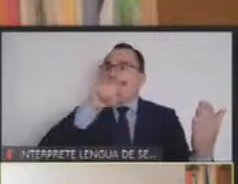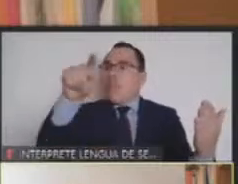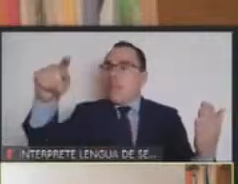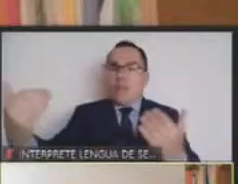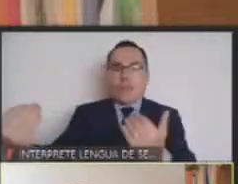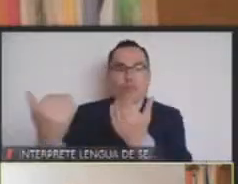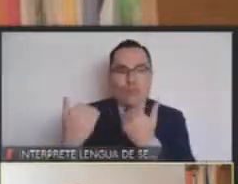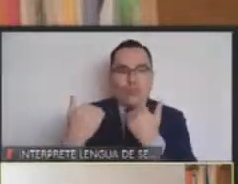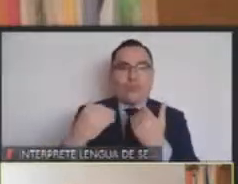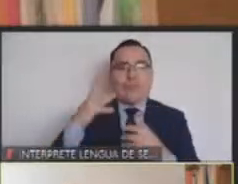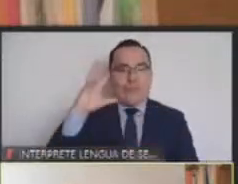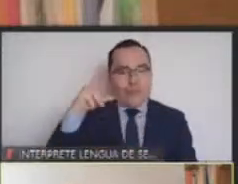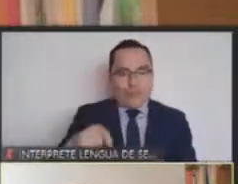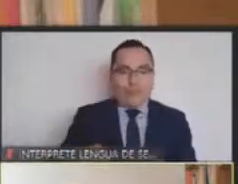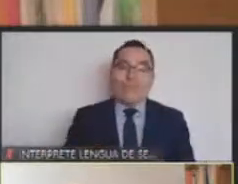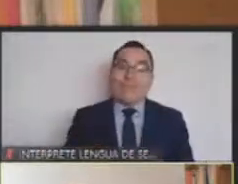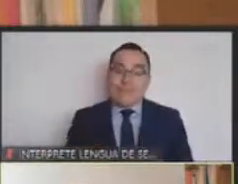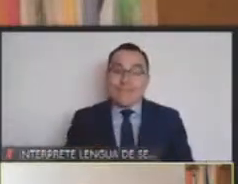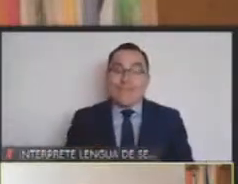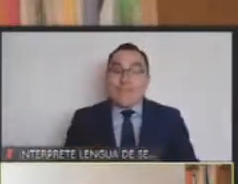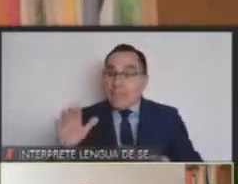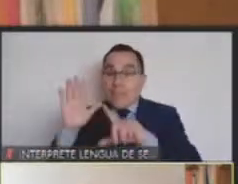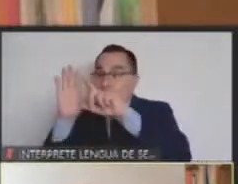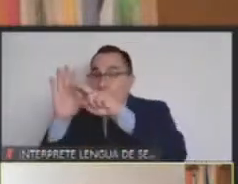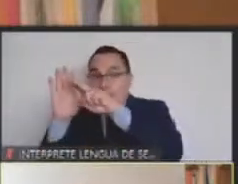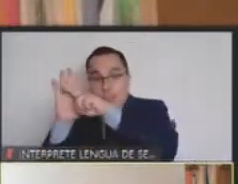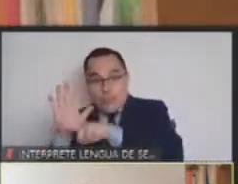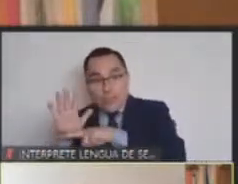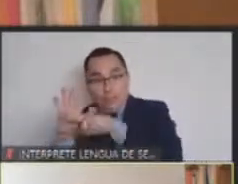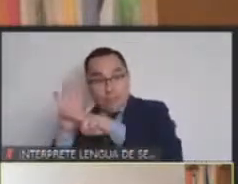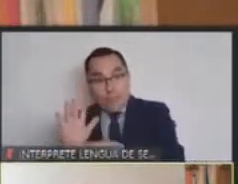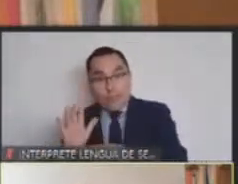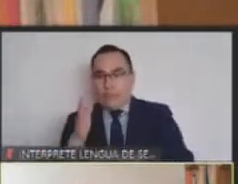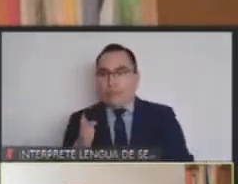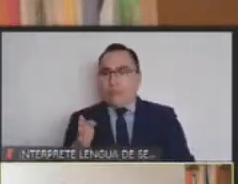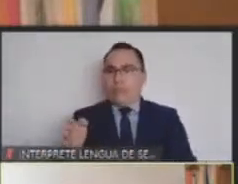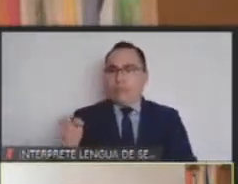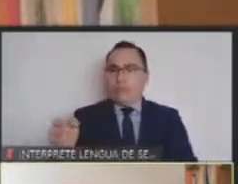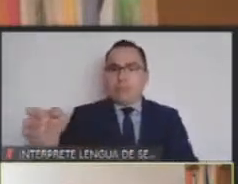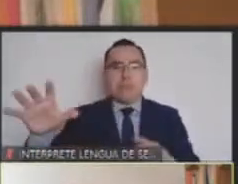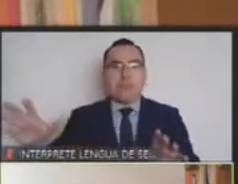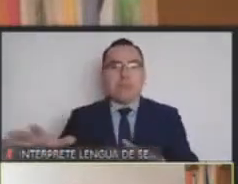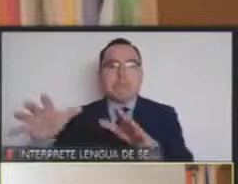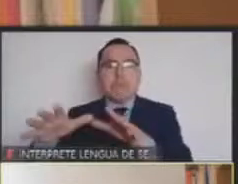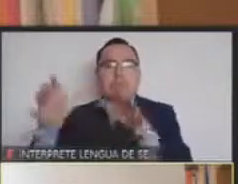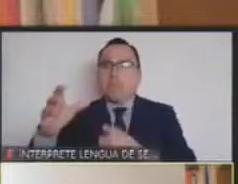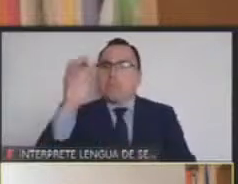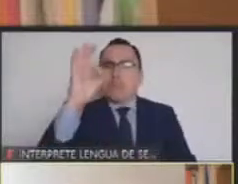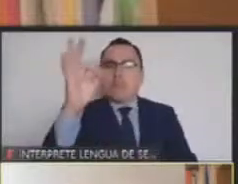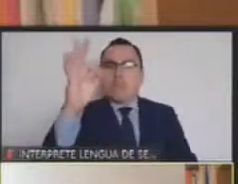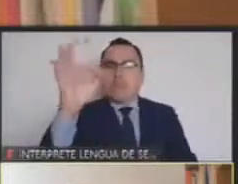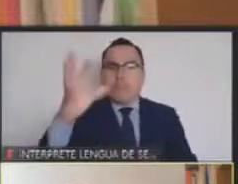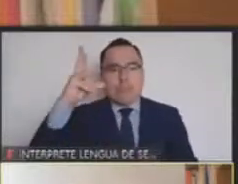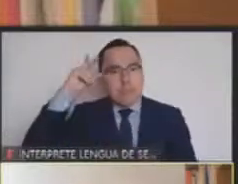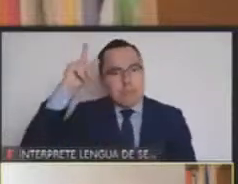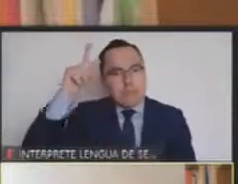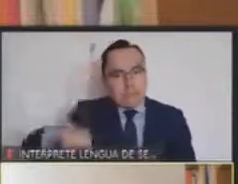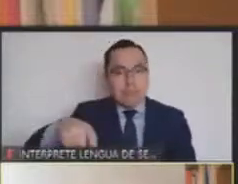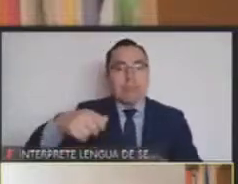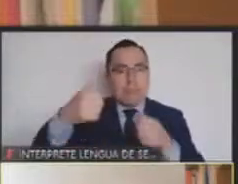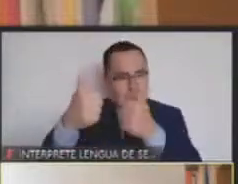comunidad. Las normas de conducta que normalmente se proponen tienden a fomentar, como decía, la excelencia entre quienes ejercen la